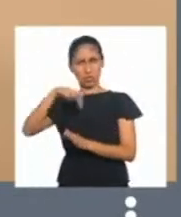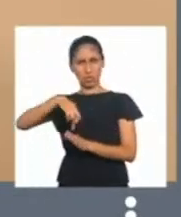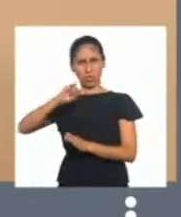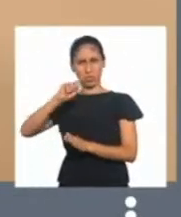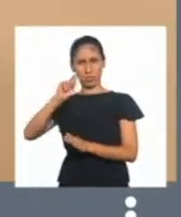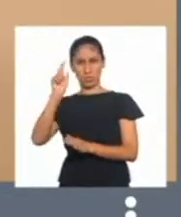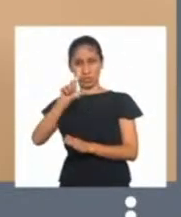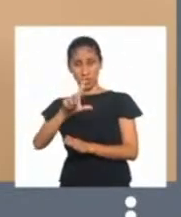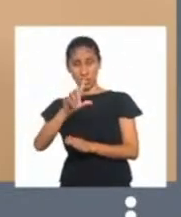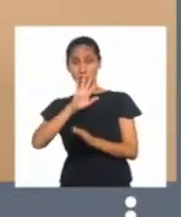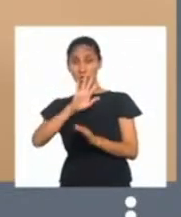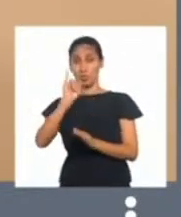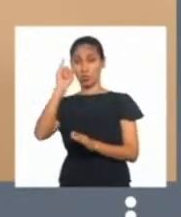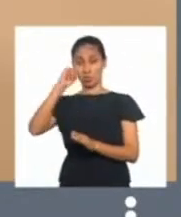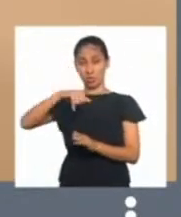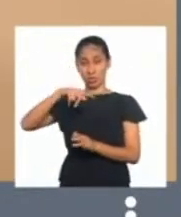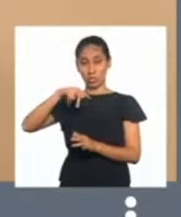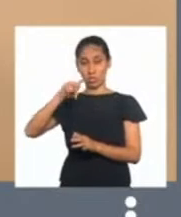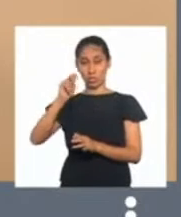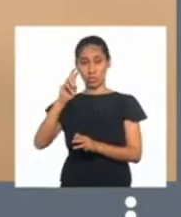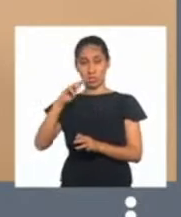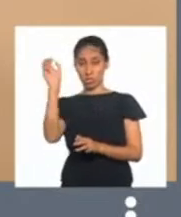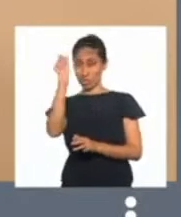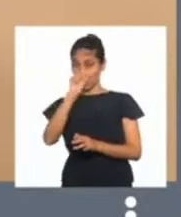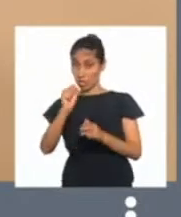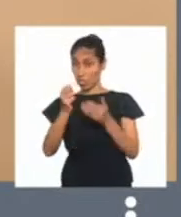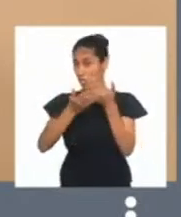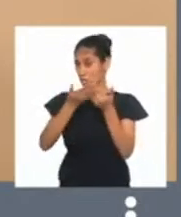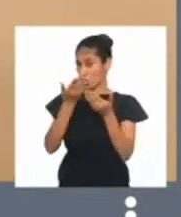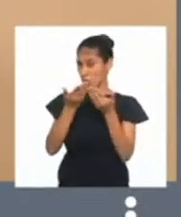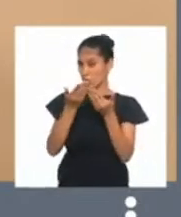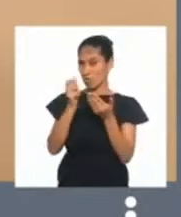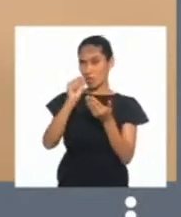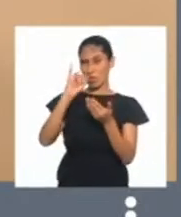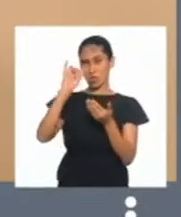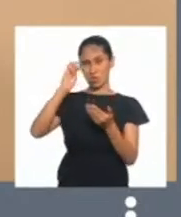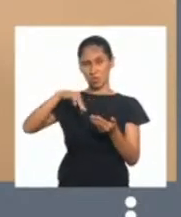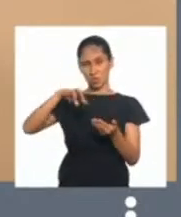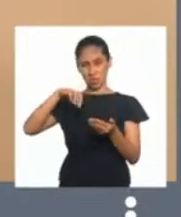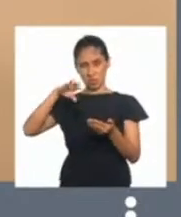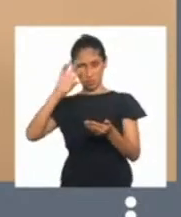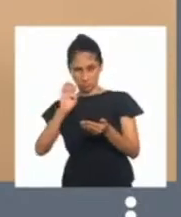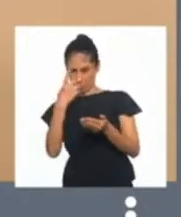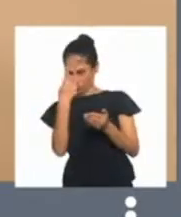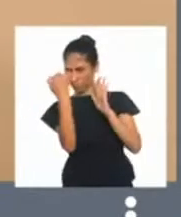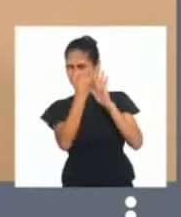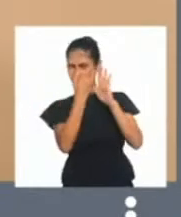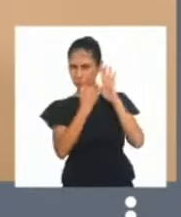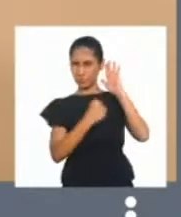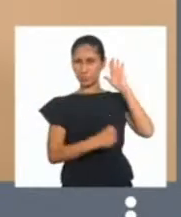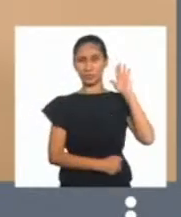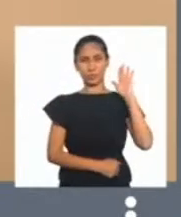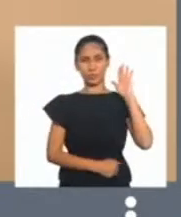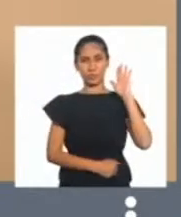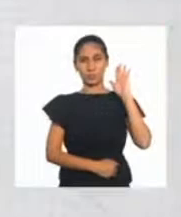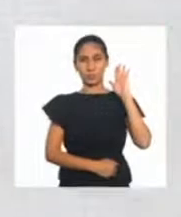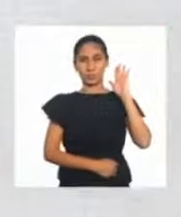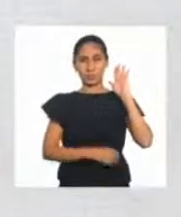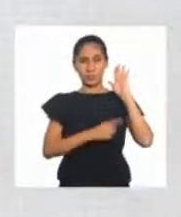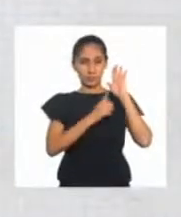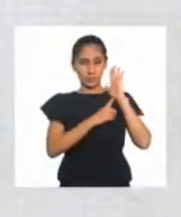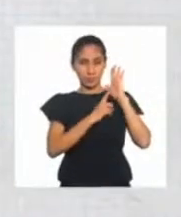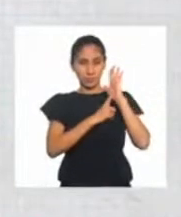el interés simple que se generan en cada uno de los meses, se presenta el siguiente gráfico.